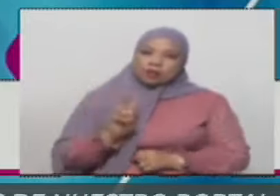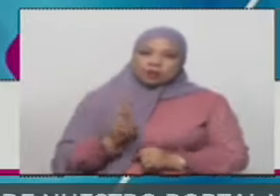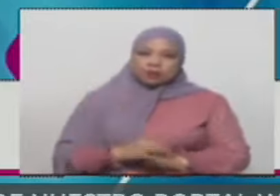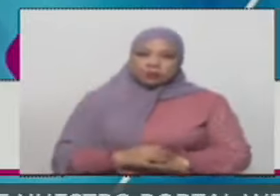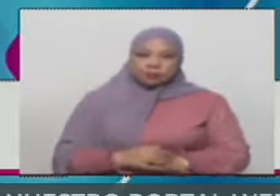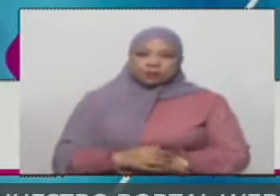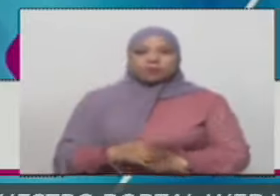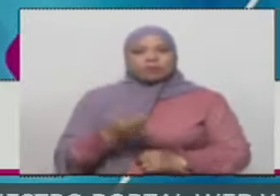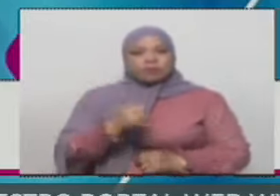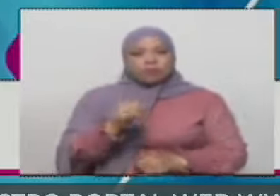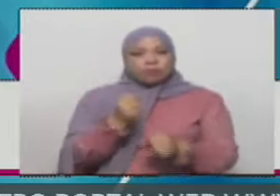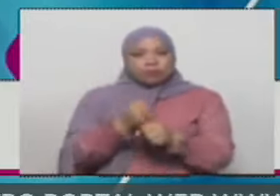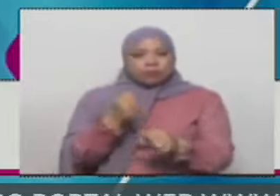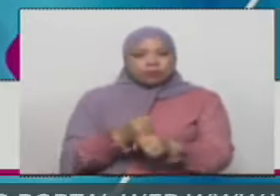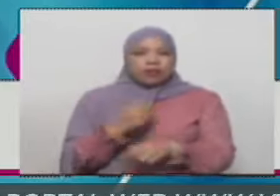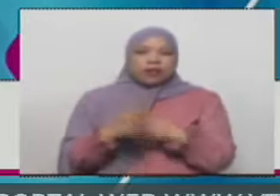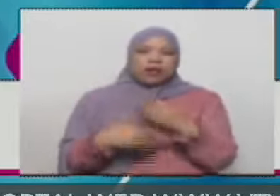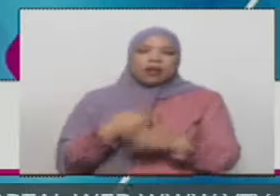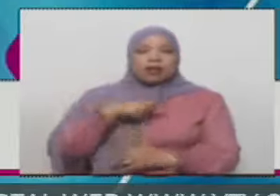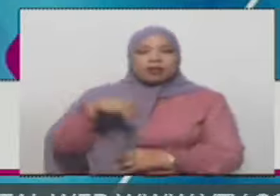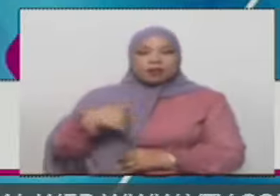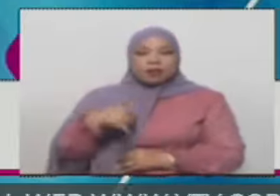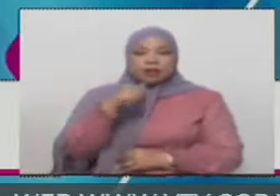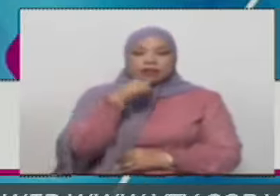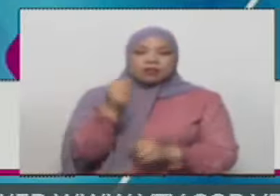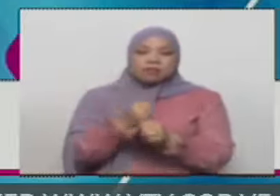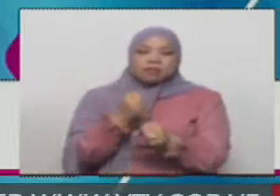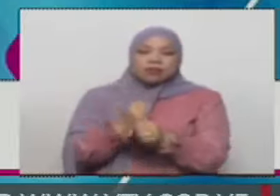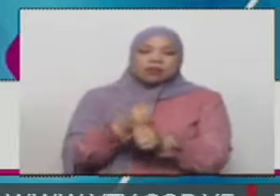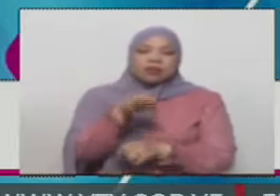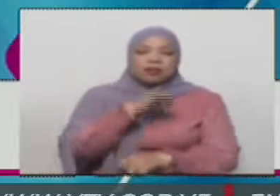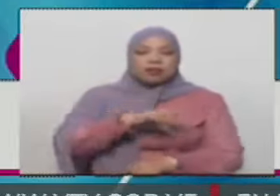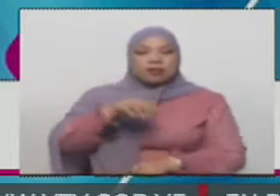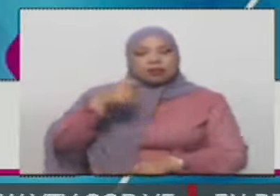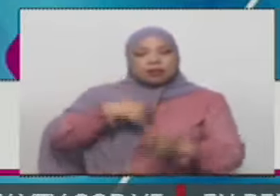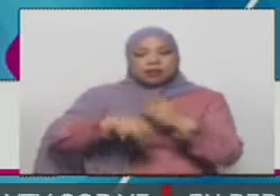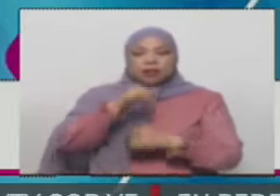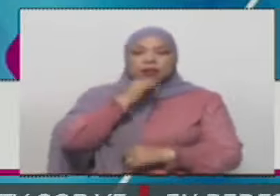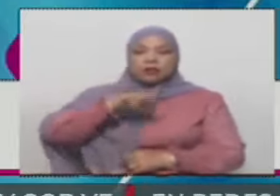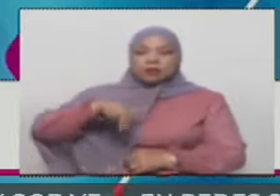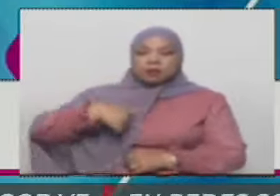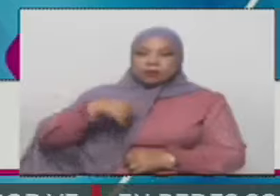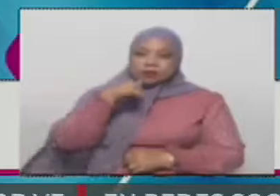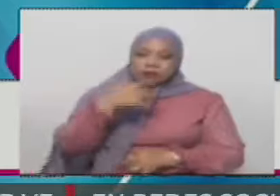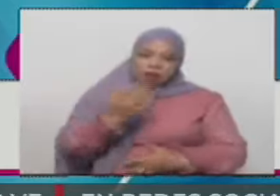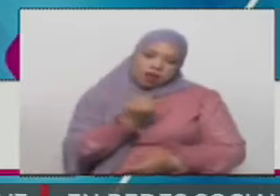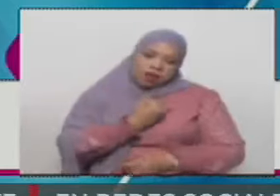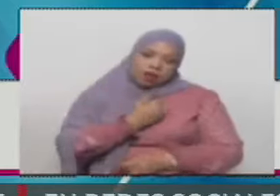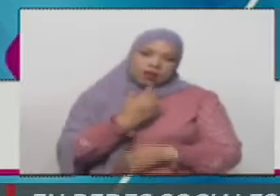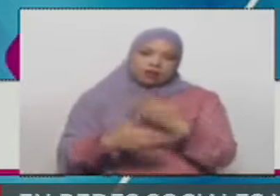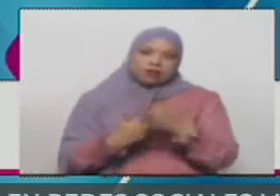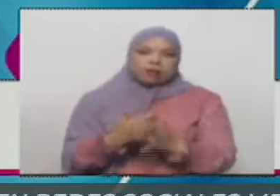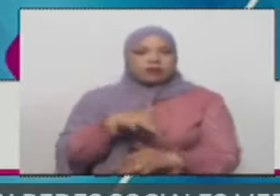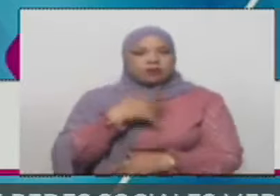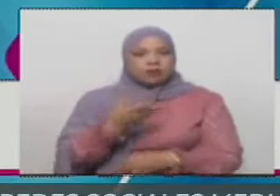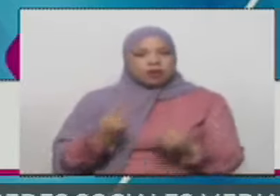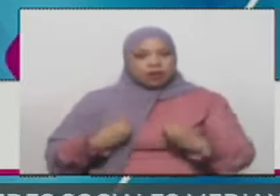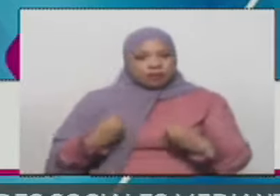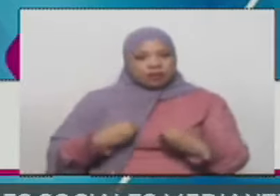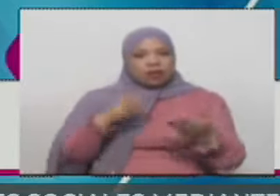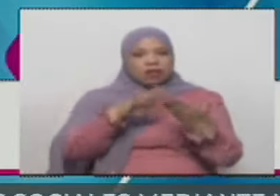mucho bien a la necesidad que tienen los venezolanos de encontrar unos elementos de cohesión, identidad, que le den sentido a la vida en